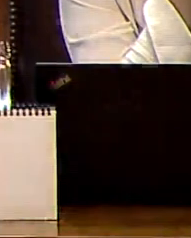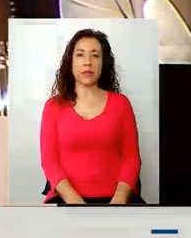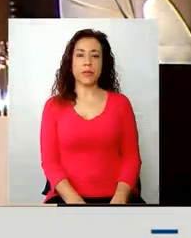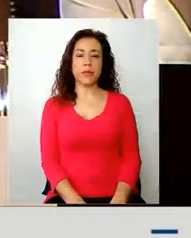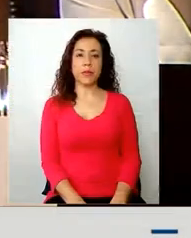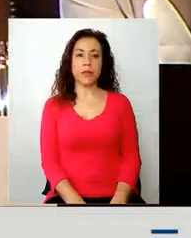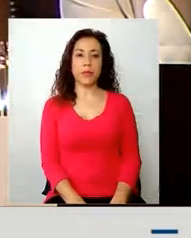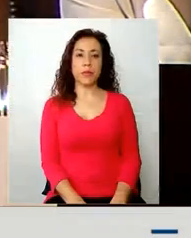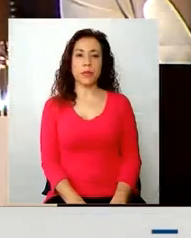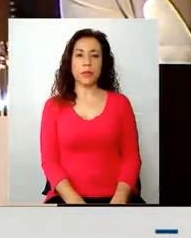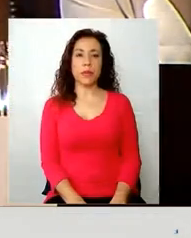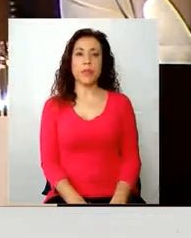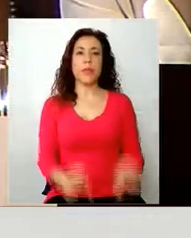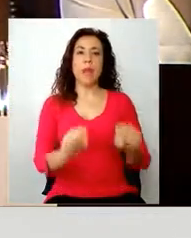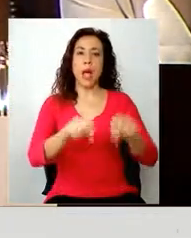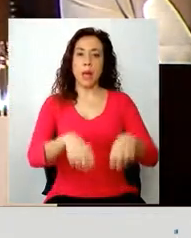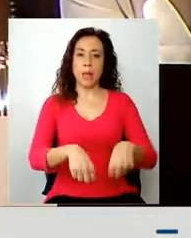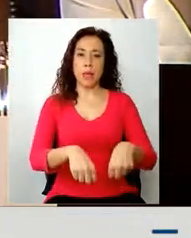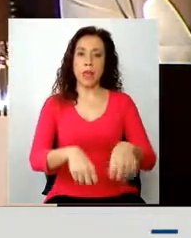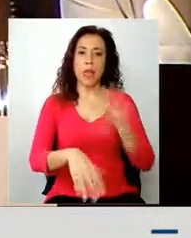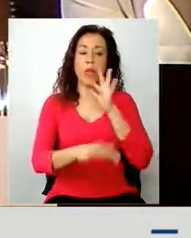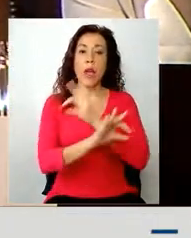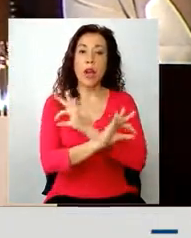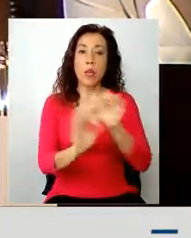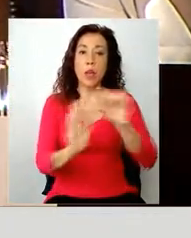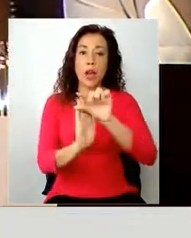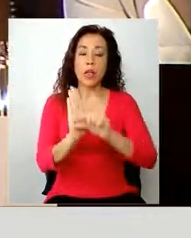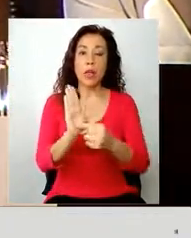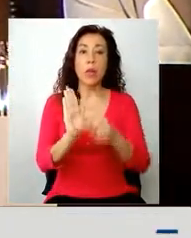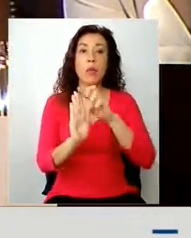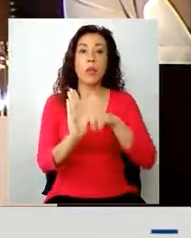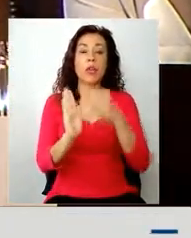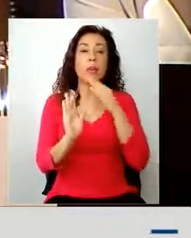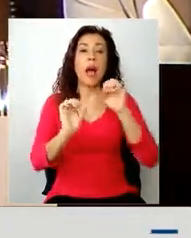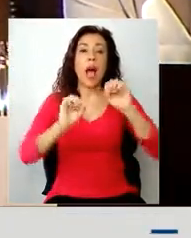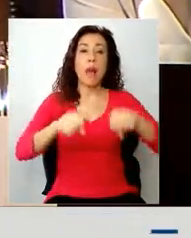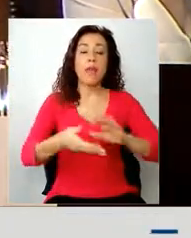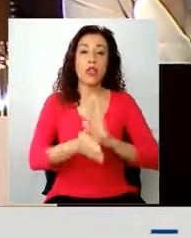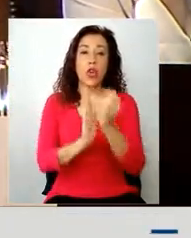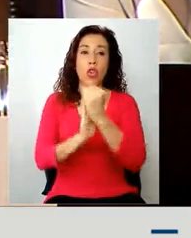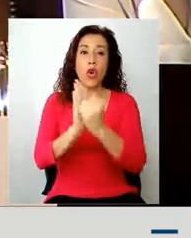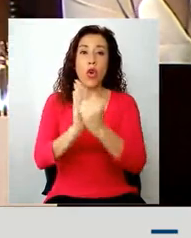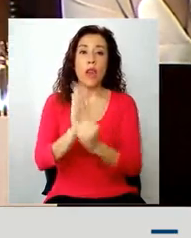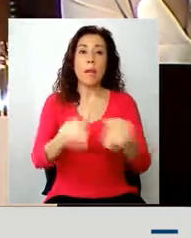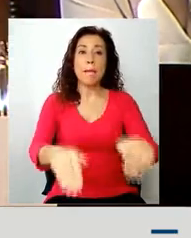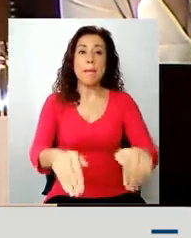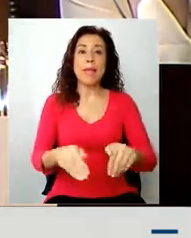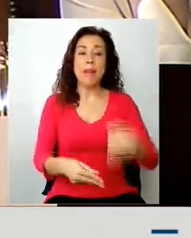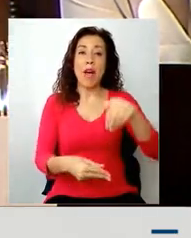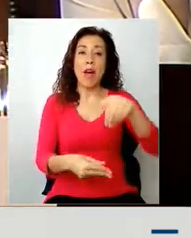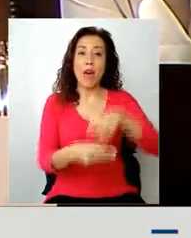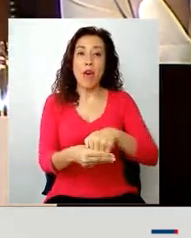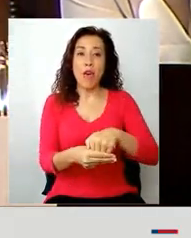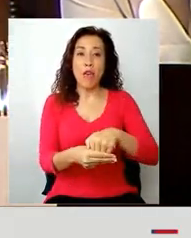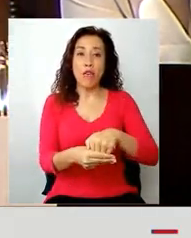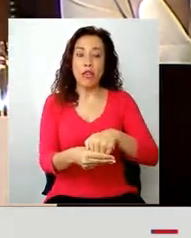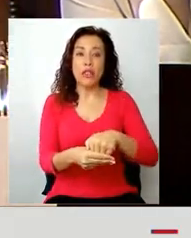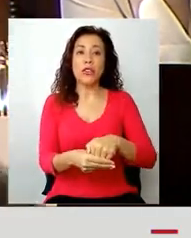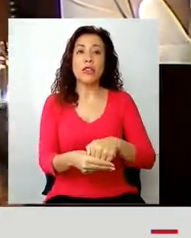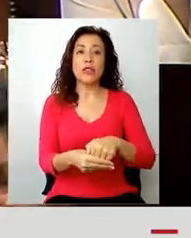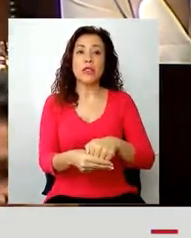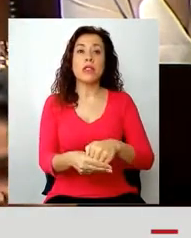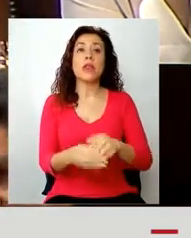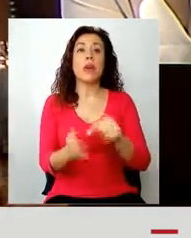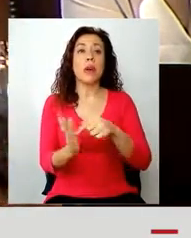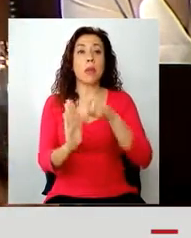aprobado por no haber sido objeto de indicación el proyecto que además aprobado en particular con la misma votación y por lo tanto despachado